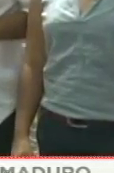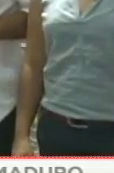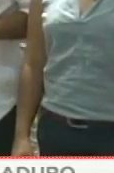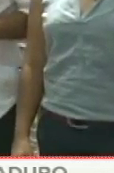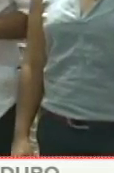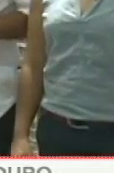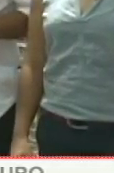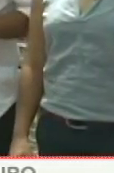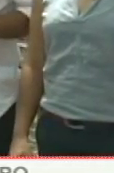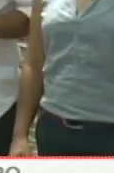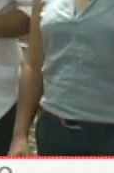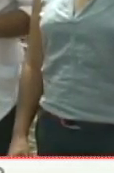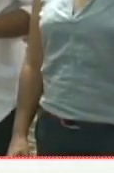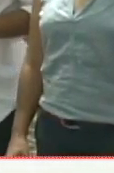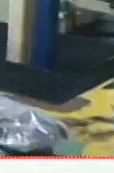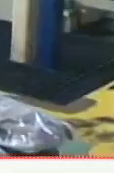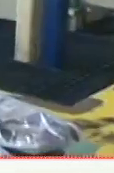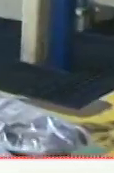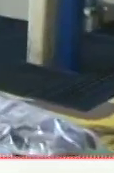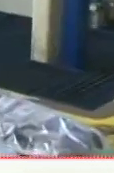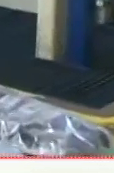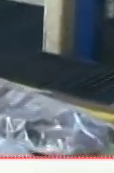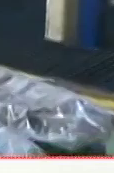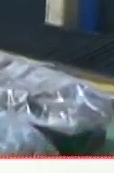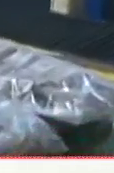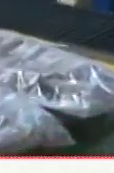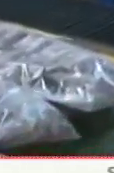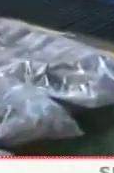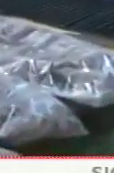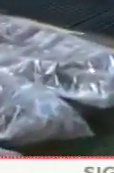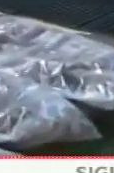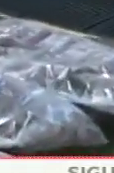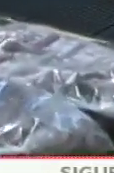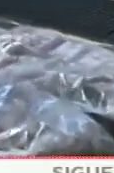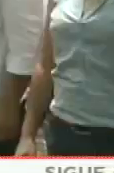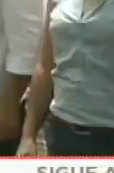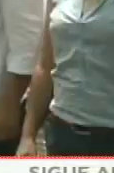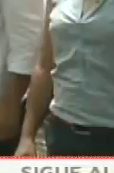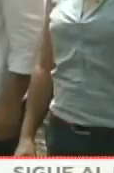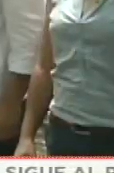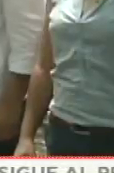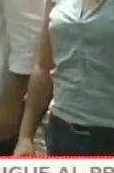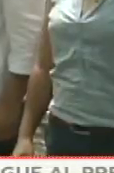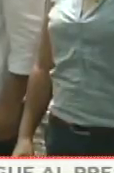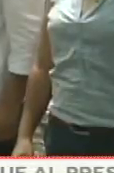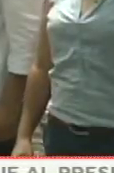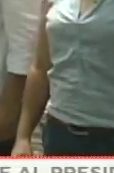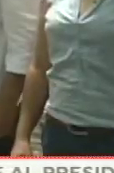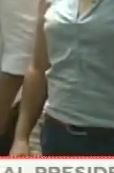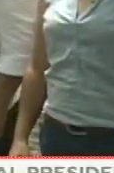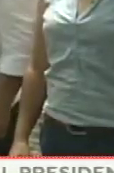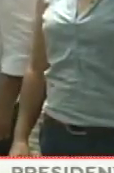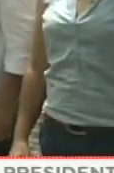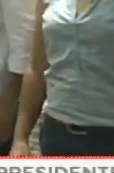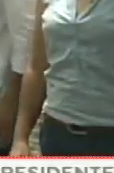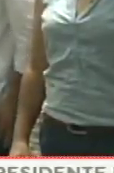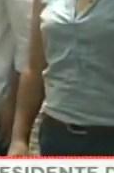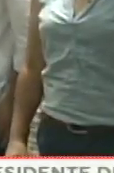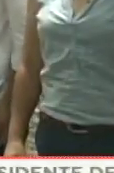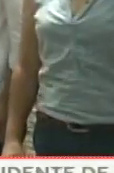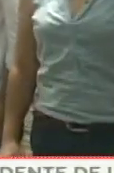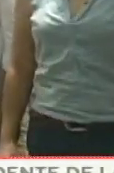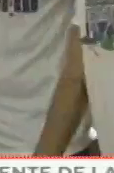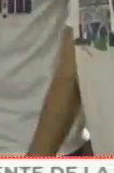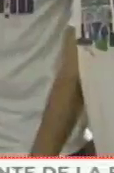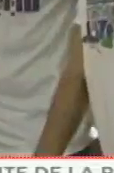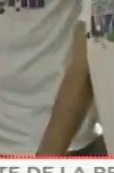quincena con todos los beneficios de un cargo fijo. Bueno, le presento a nuestro querido ingeniero Daniel Guerrero,